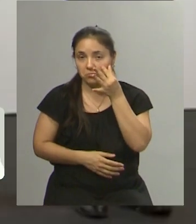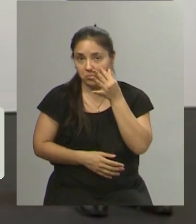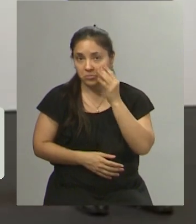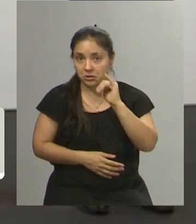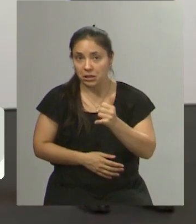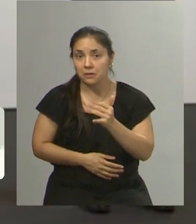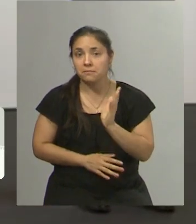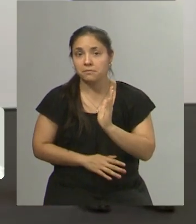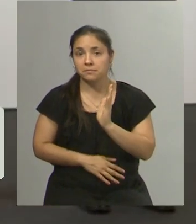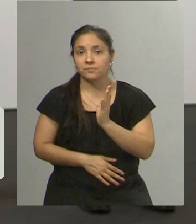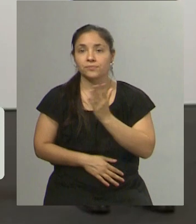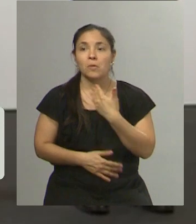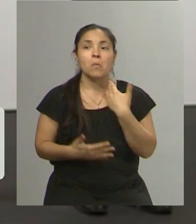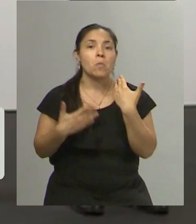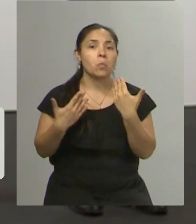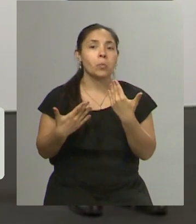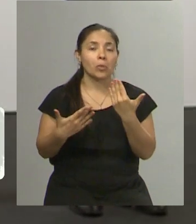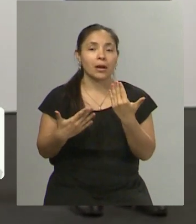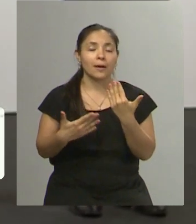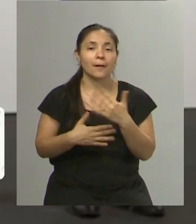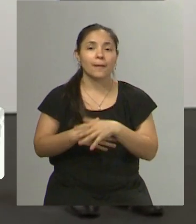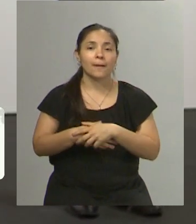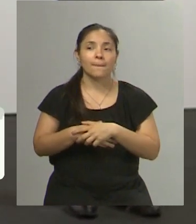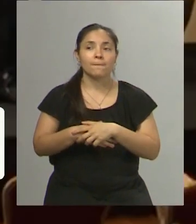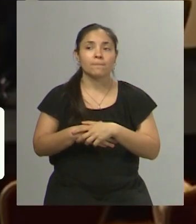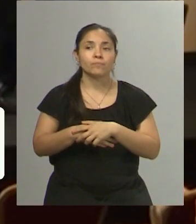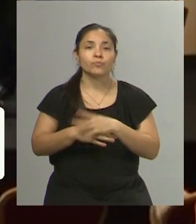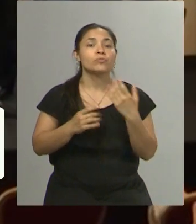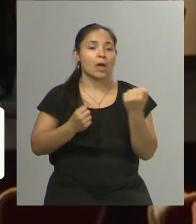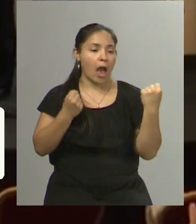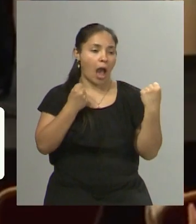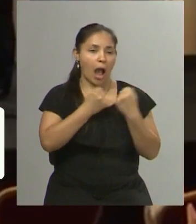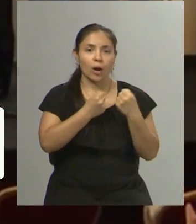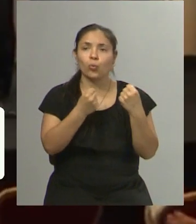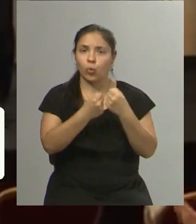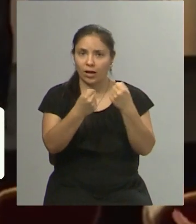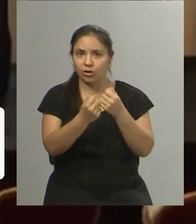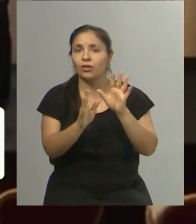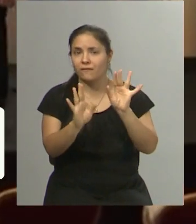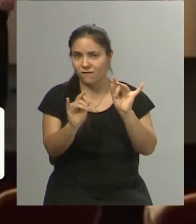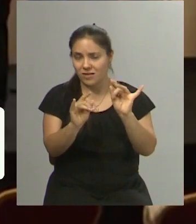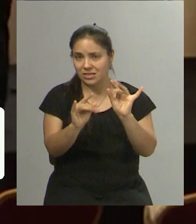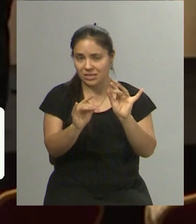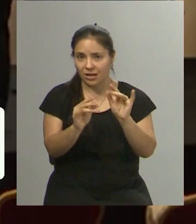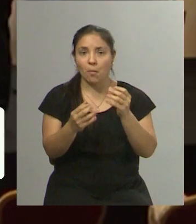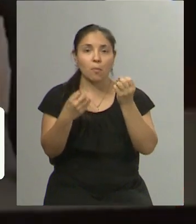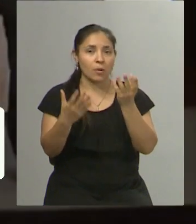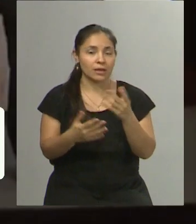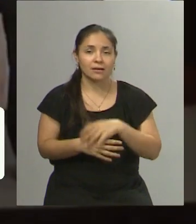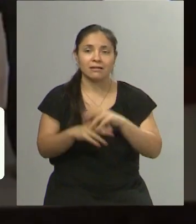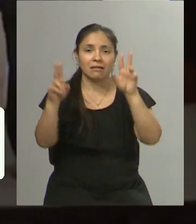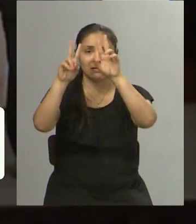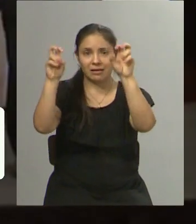permitió llegar a consensos complicados, porque cualquiera de estos temas,